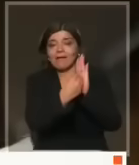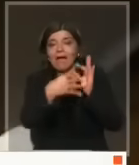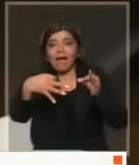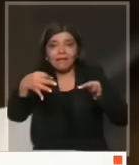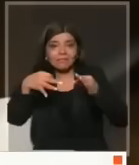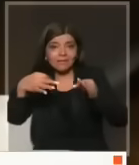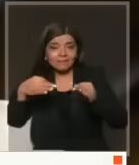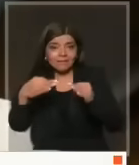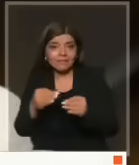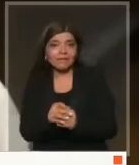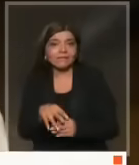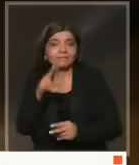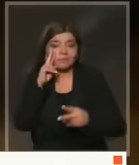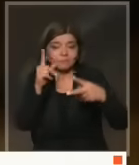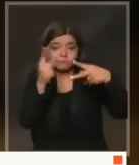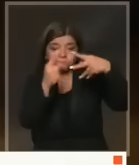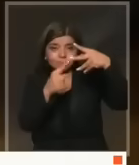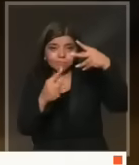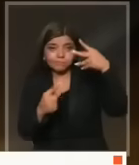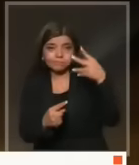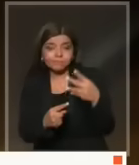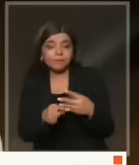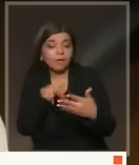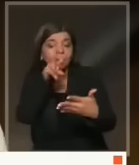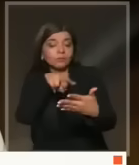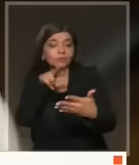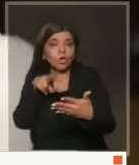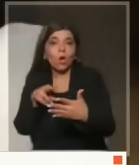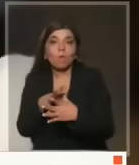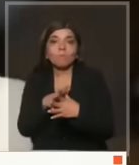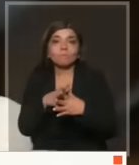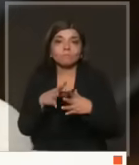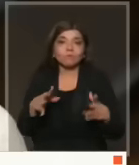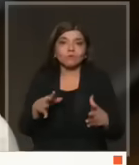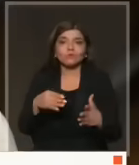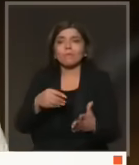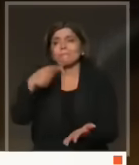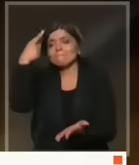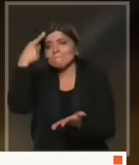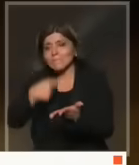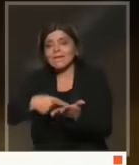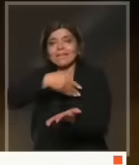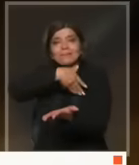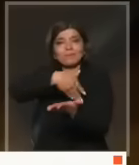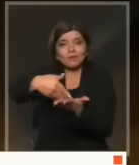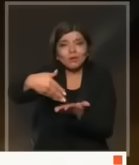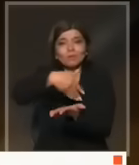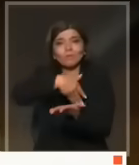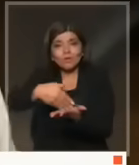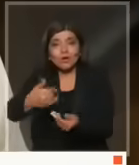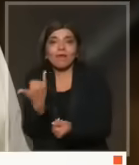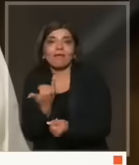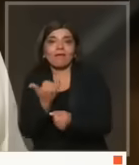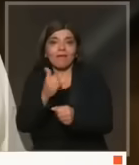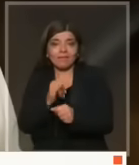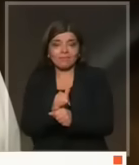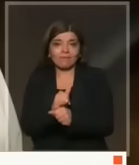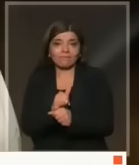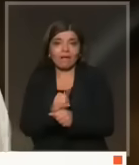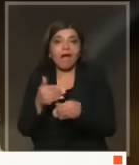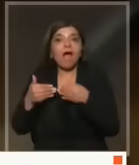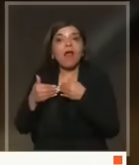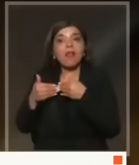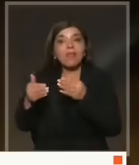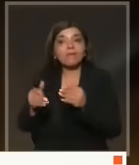los inconmensurables y de difícil lectura montos en miles de millones de pesos involucrados. La libertad de la